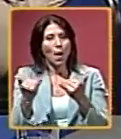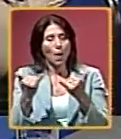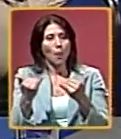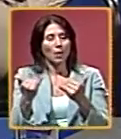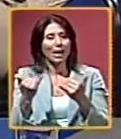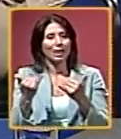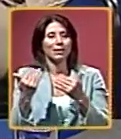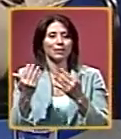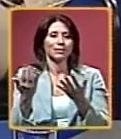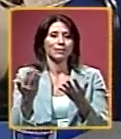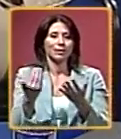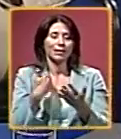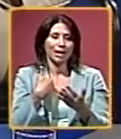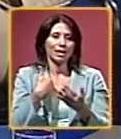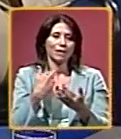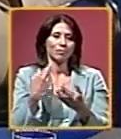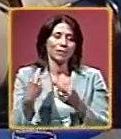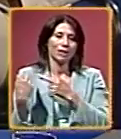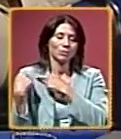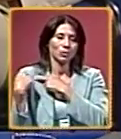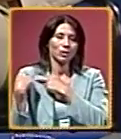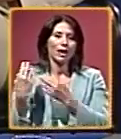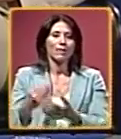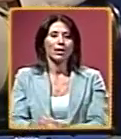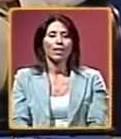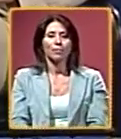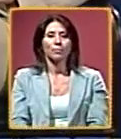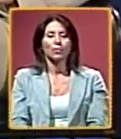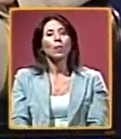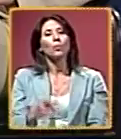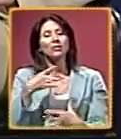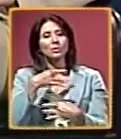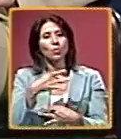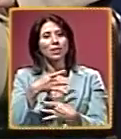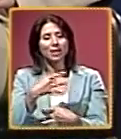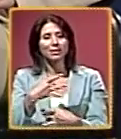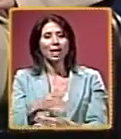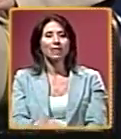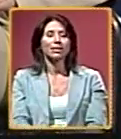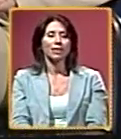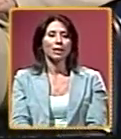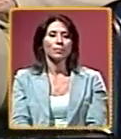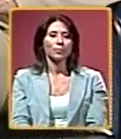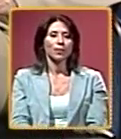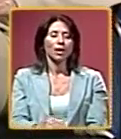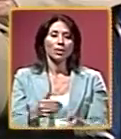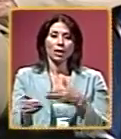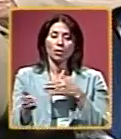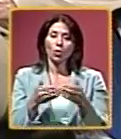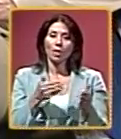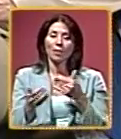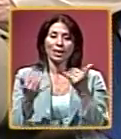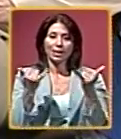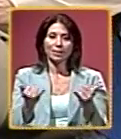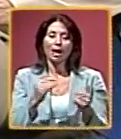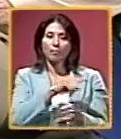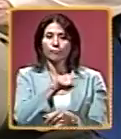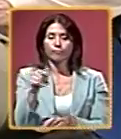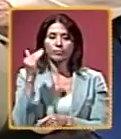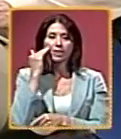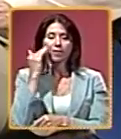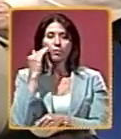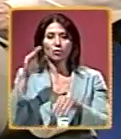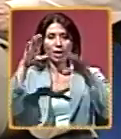hombros. Arriba de sus hombros. Pues es muy interesante, ¿no? De todas maneras, ya sabemos que